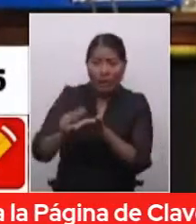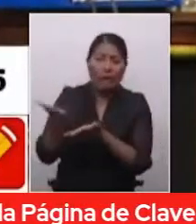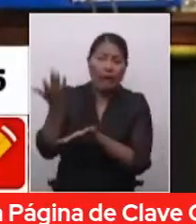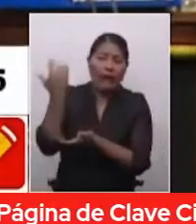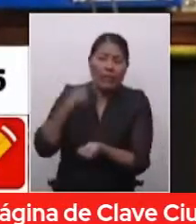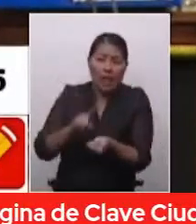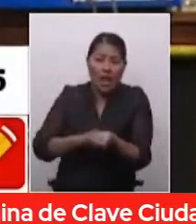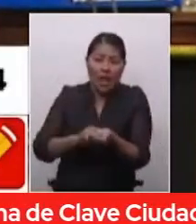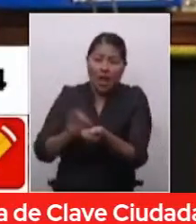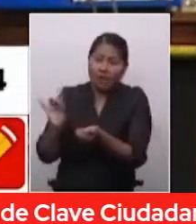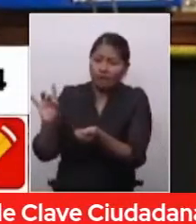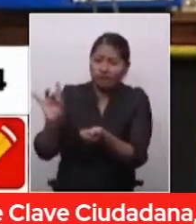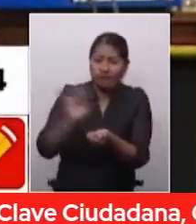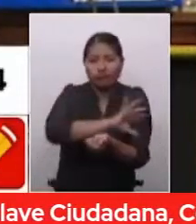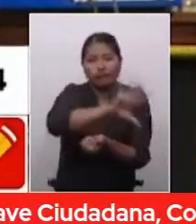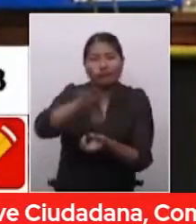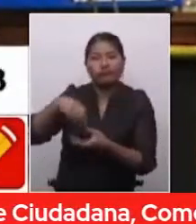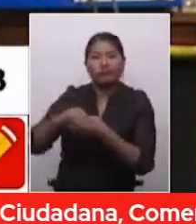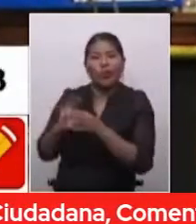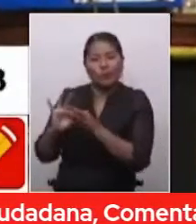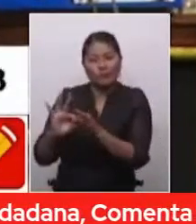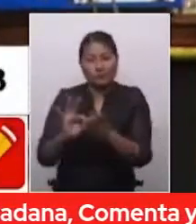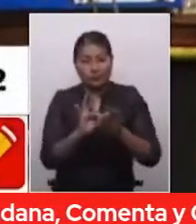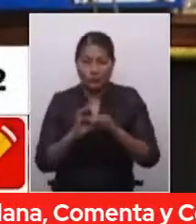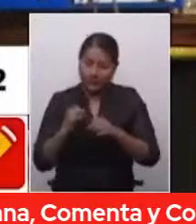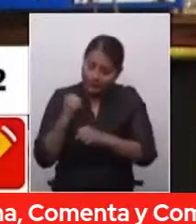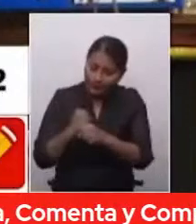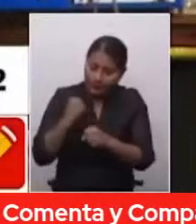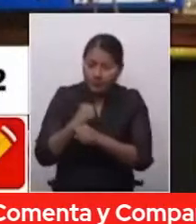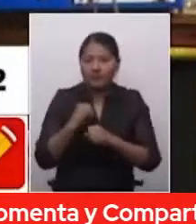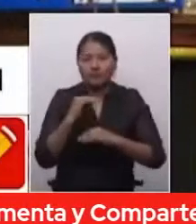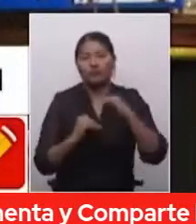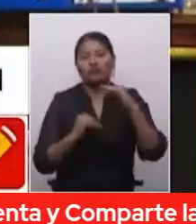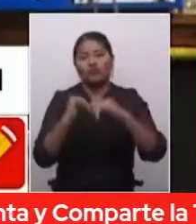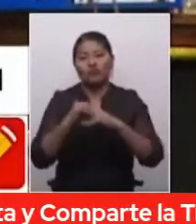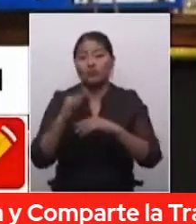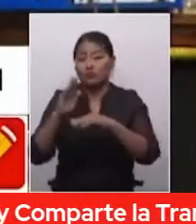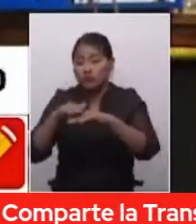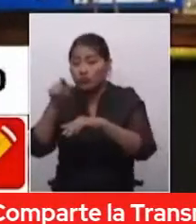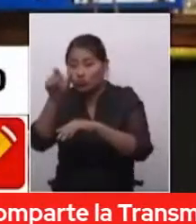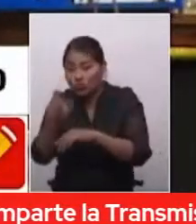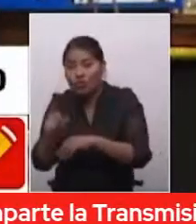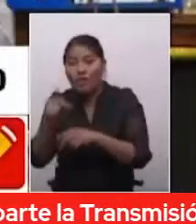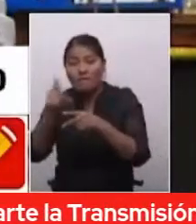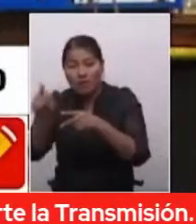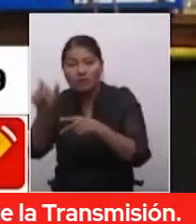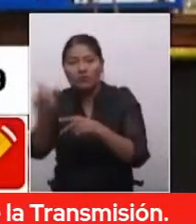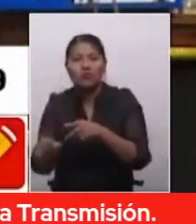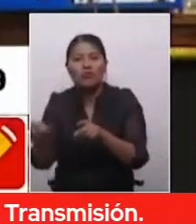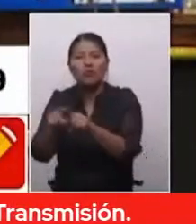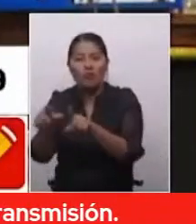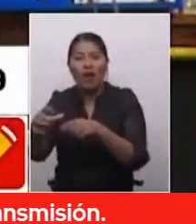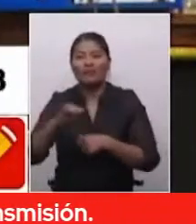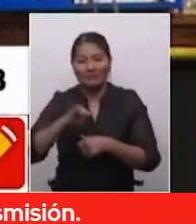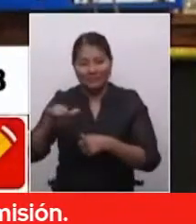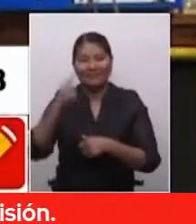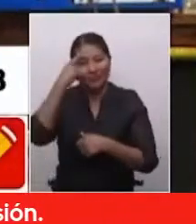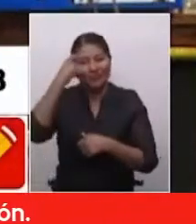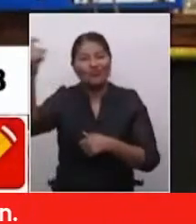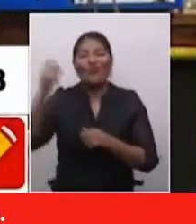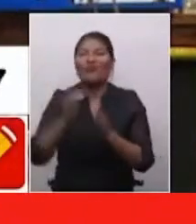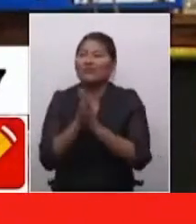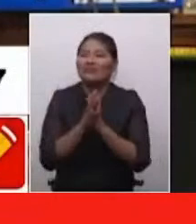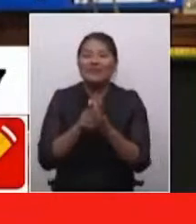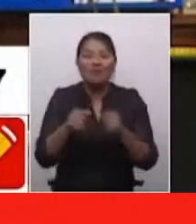sangres, cosa que nosotros soñamos y construimos día con día. Te hablo a ti, vecino, porque nosotros soñamos con una Lima más humana, una Lima